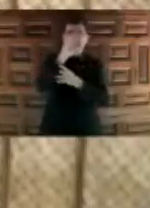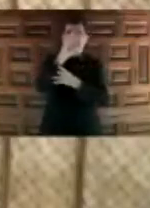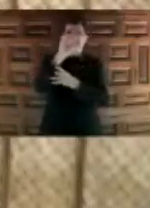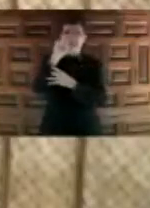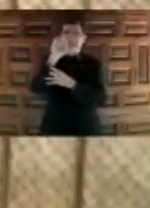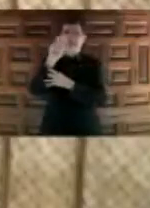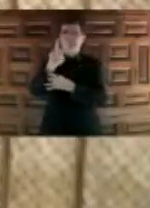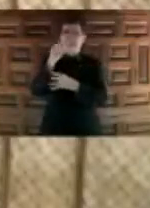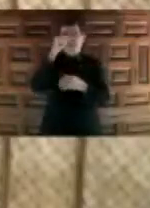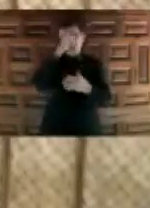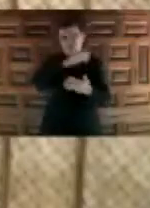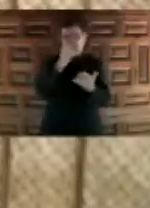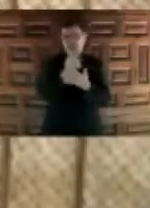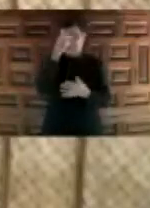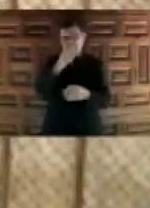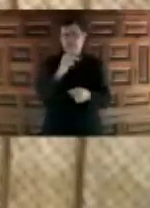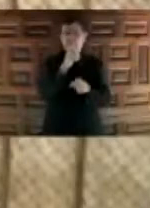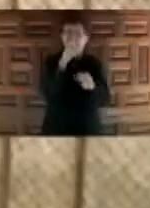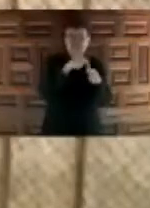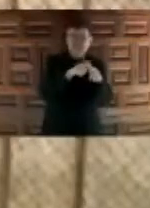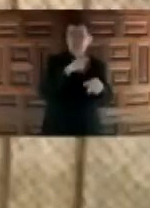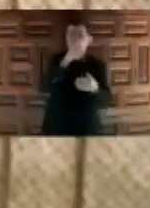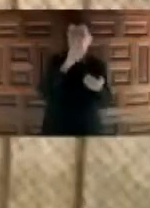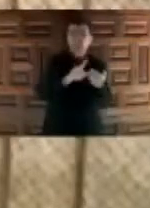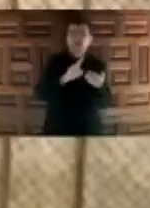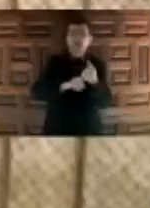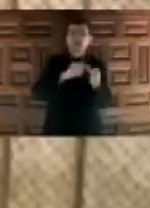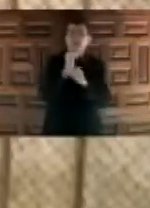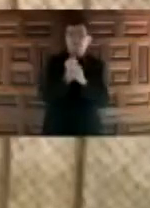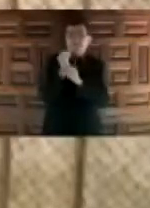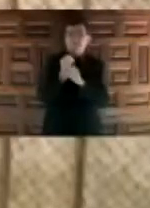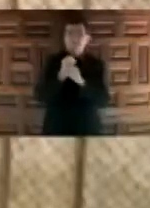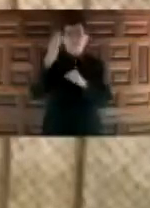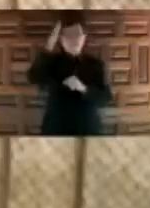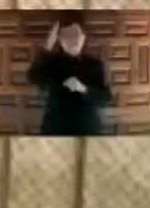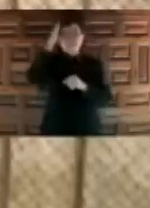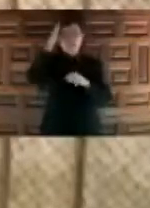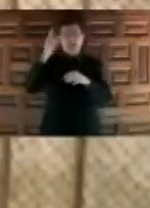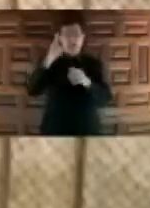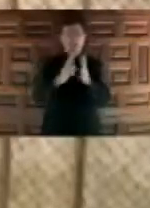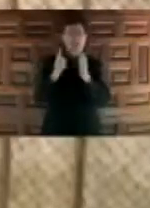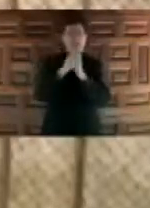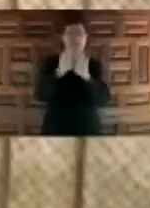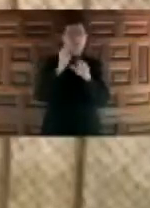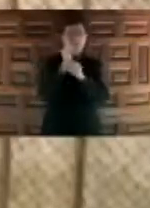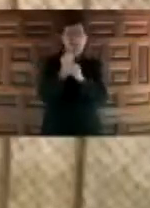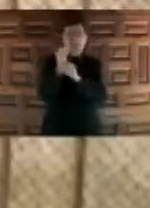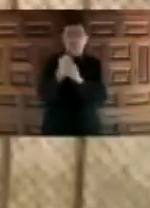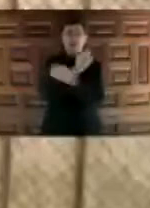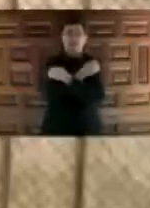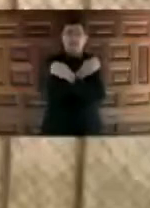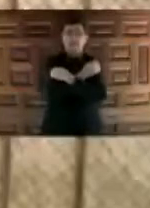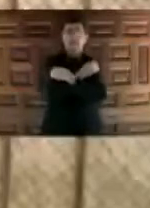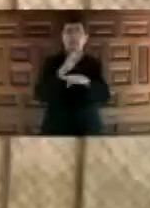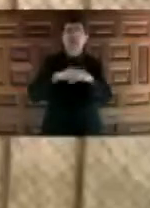CIMVESTAP, en la Ciudad de México. Es investigador titular del Departamento de Investigaciones